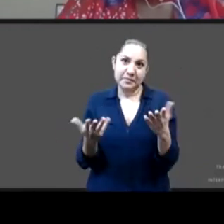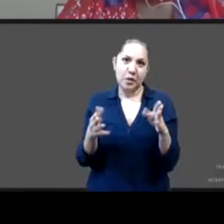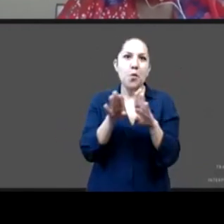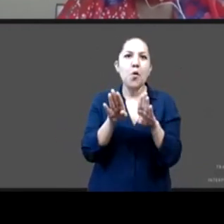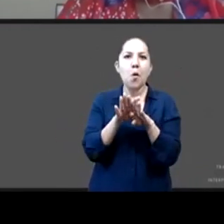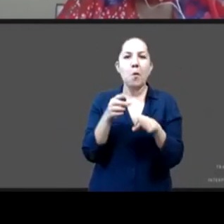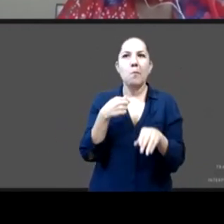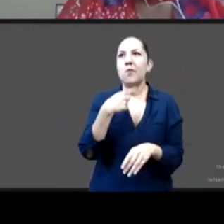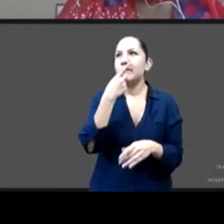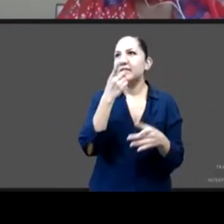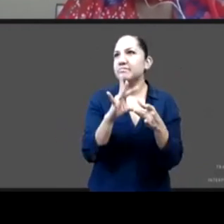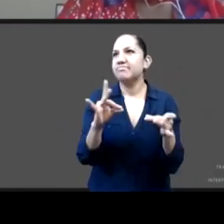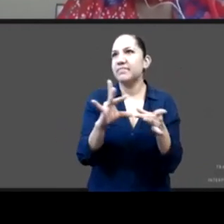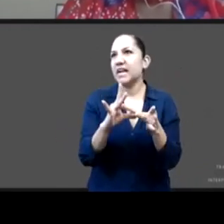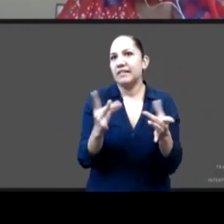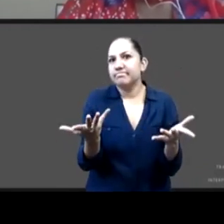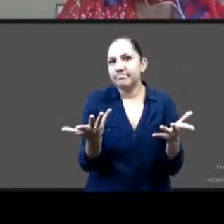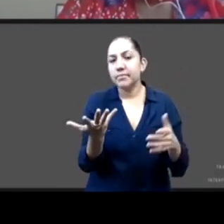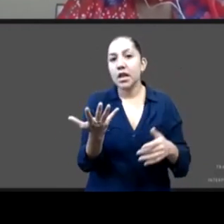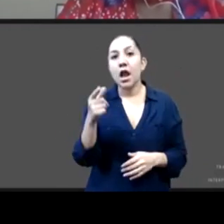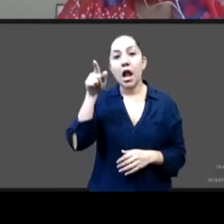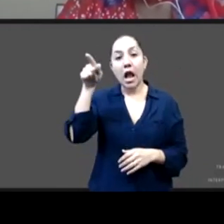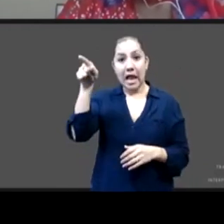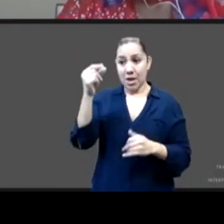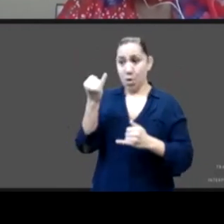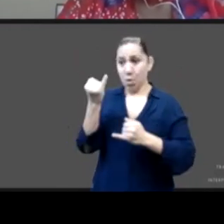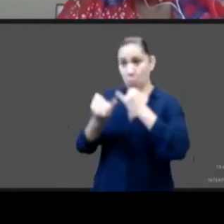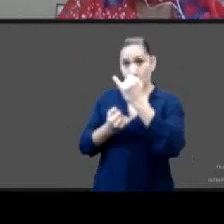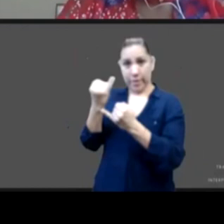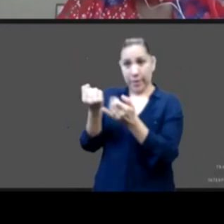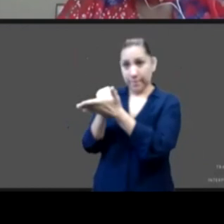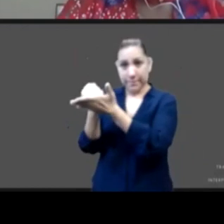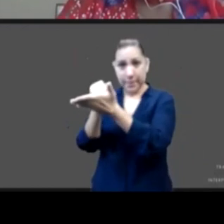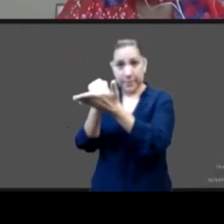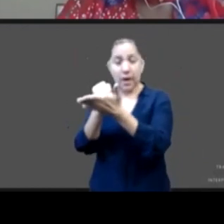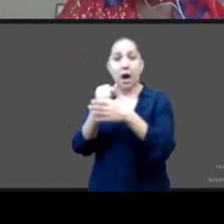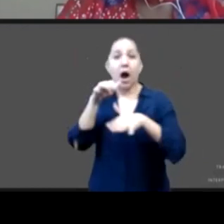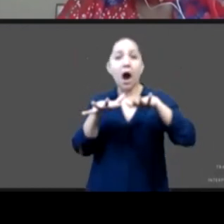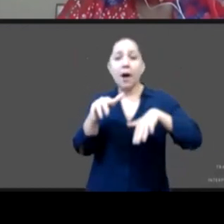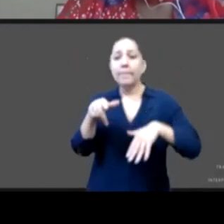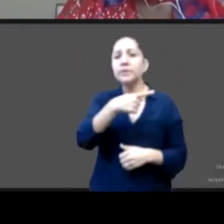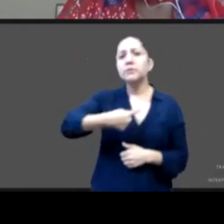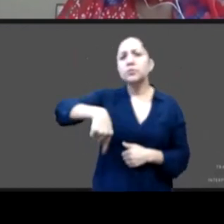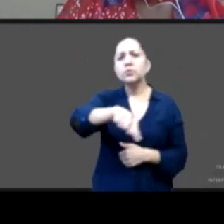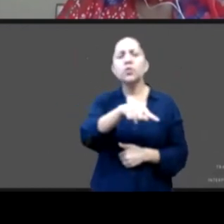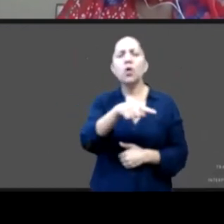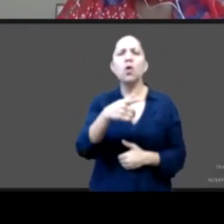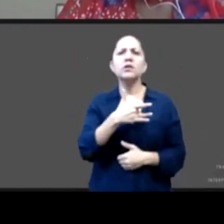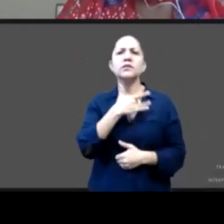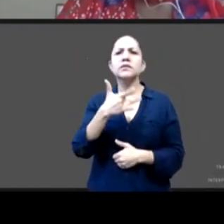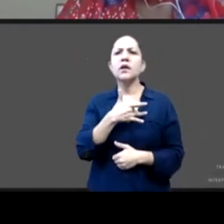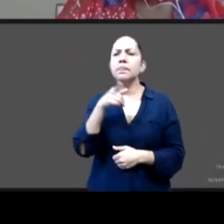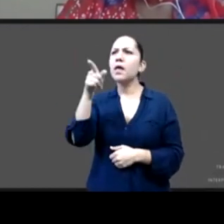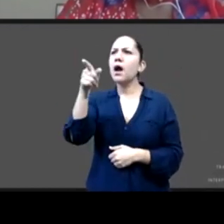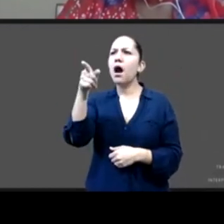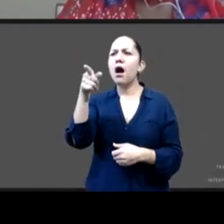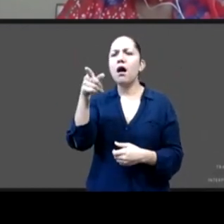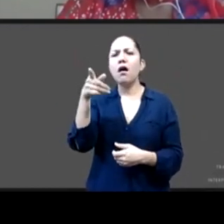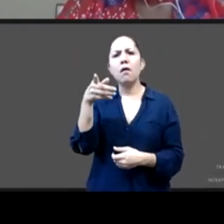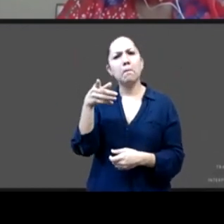incluso, son mecanismos también de atracción al crimen. Y el tercero,